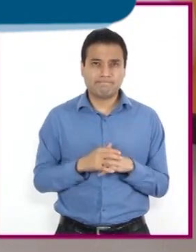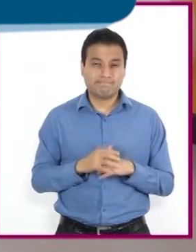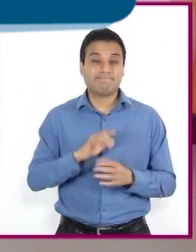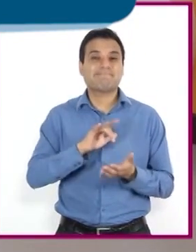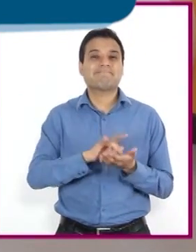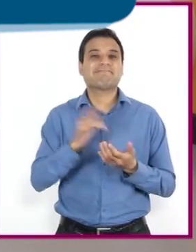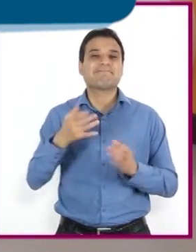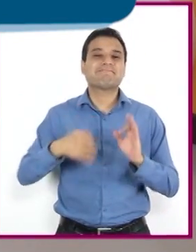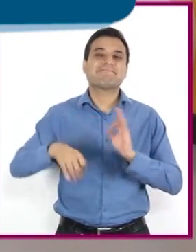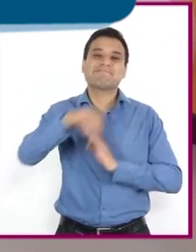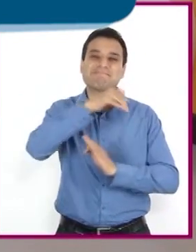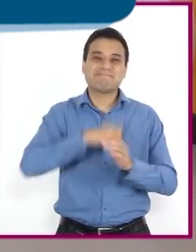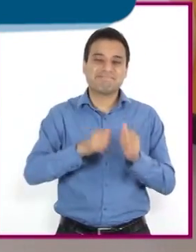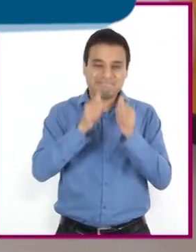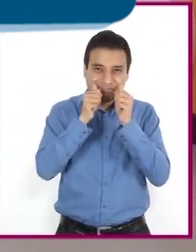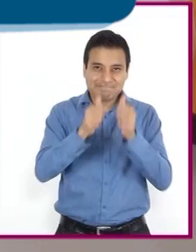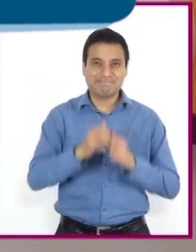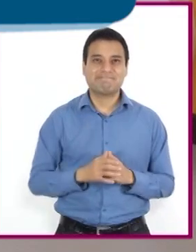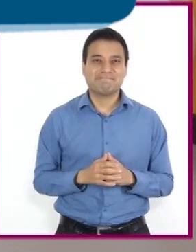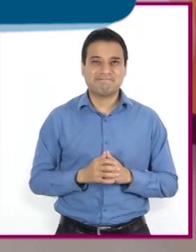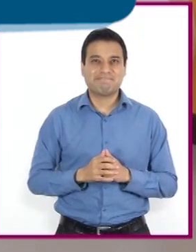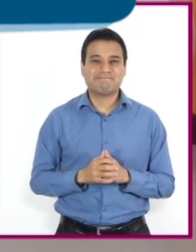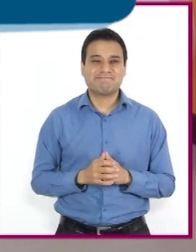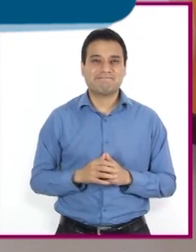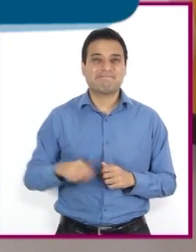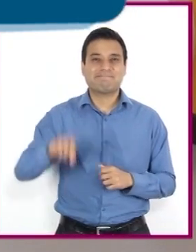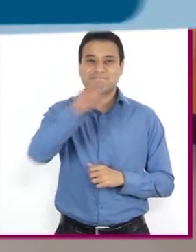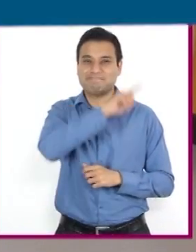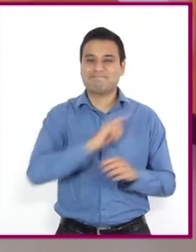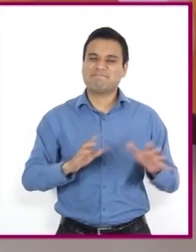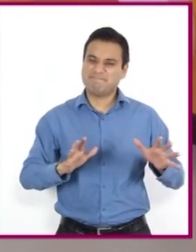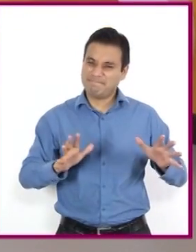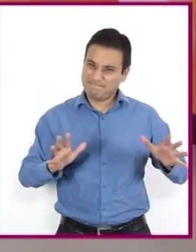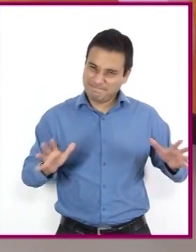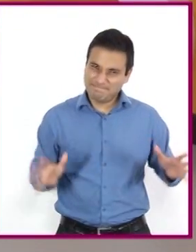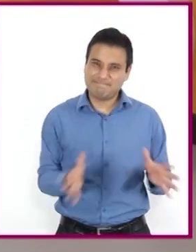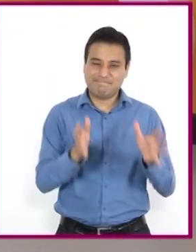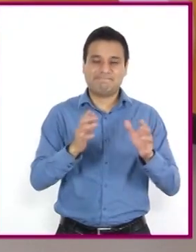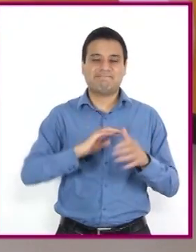Gracias a todas y todos ustedes. Les invitamos a que nos